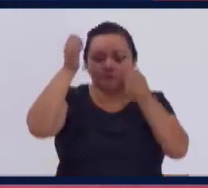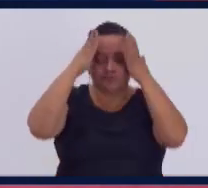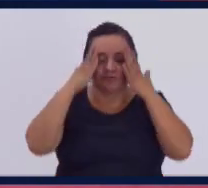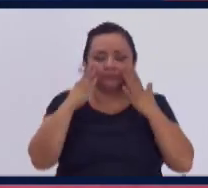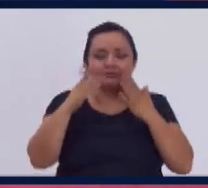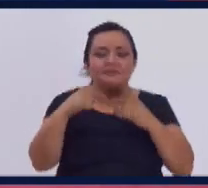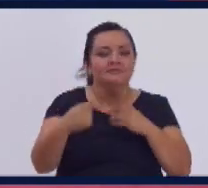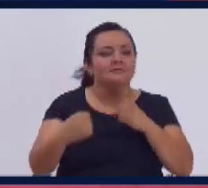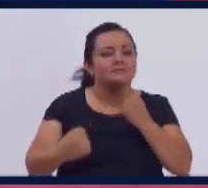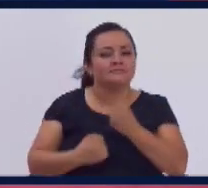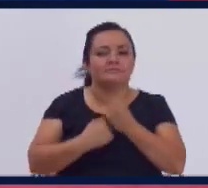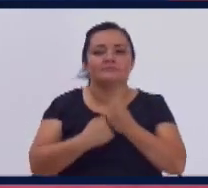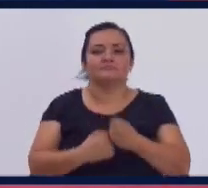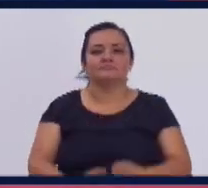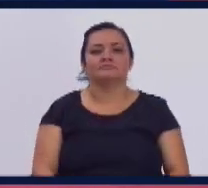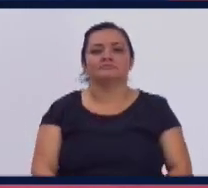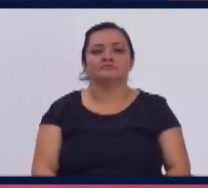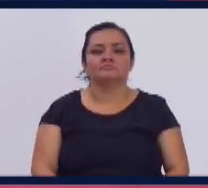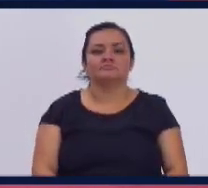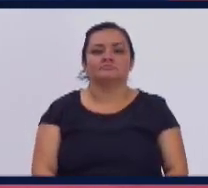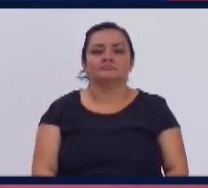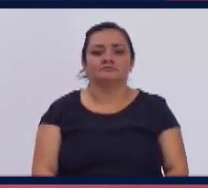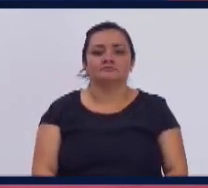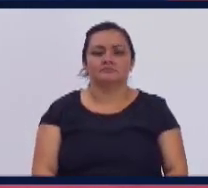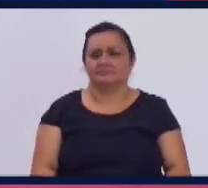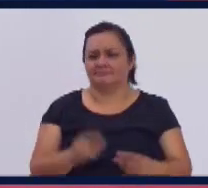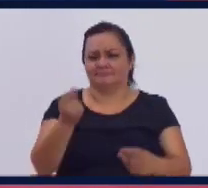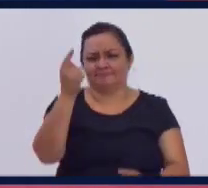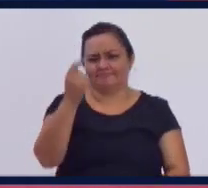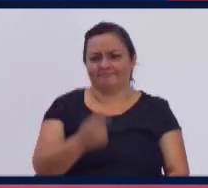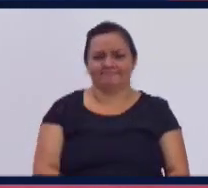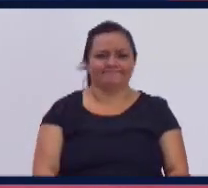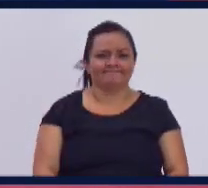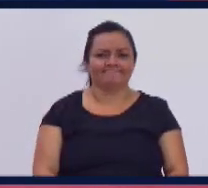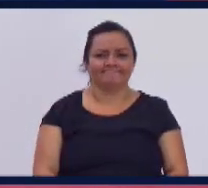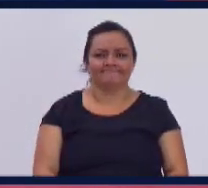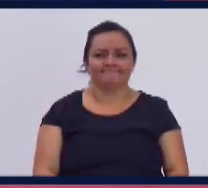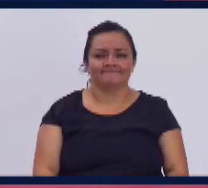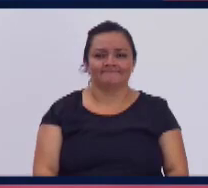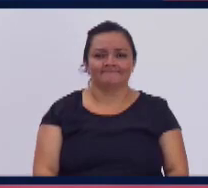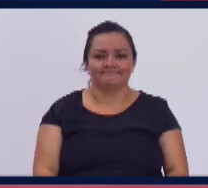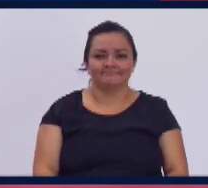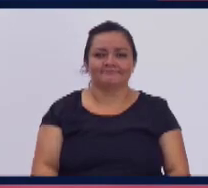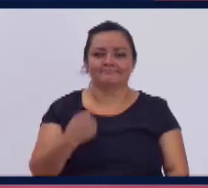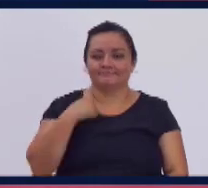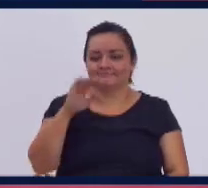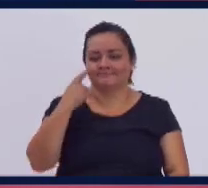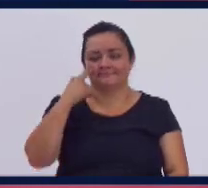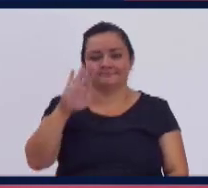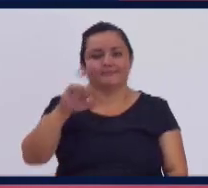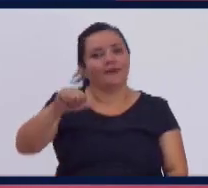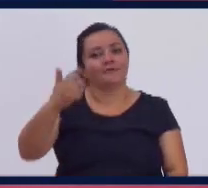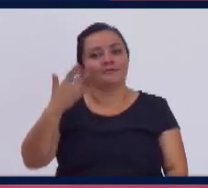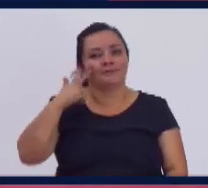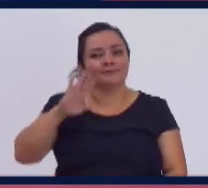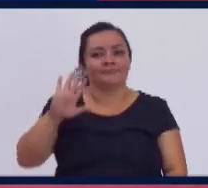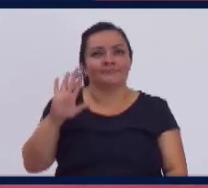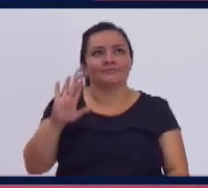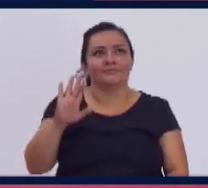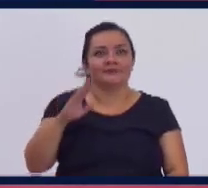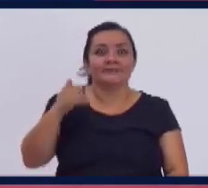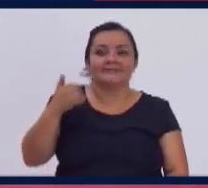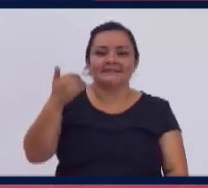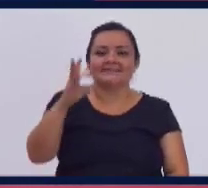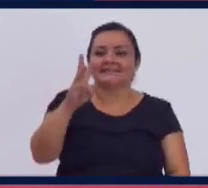alguien, siempre lo respalda. Así de fácil. Le voy a probar otro. Tuve un compañero que estuvo fuera